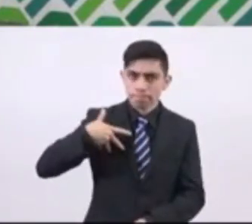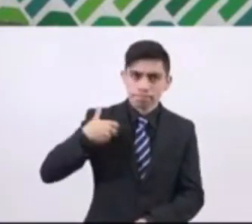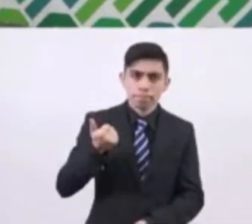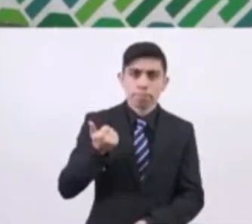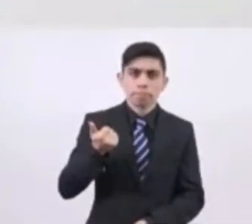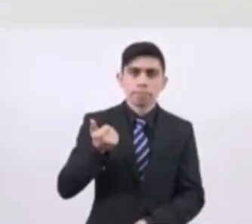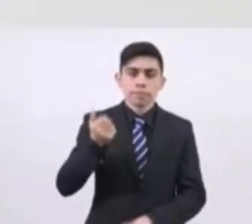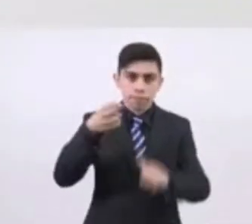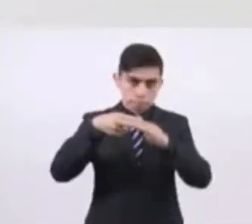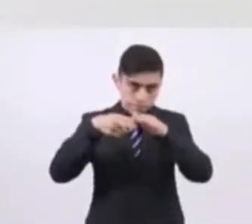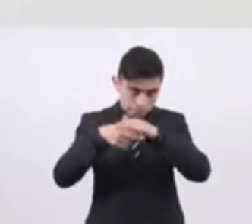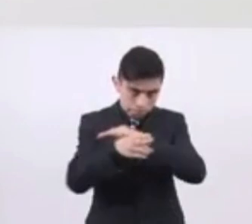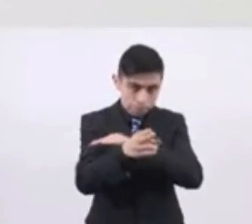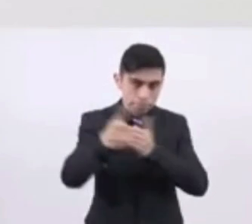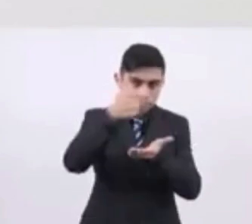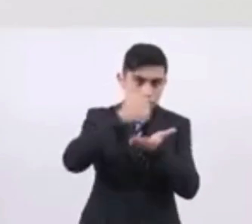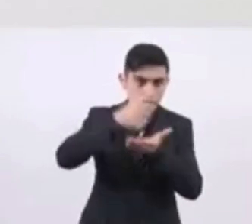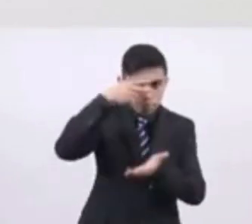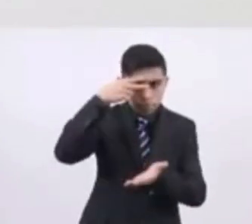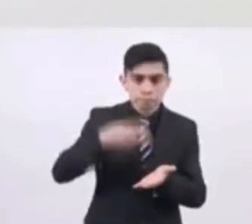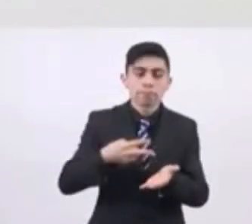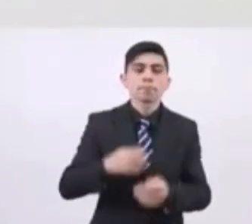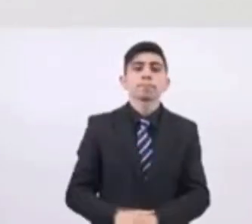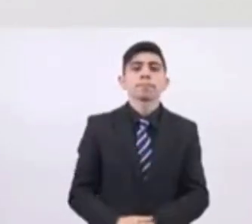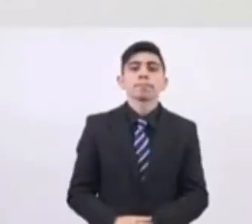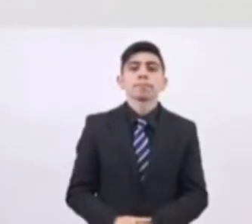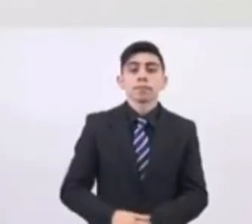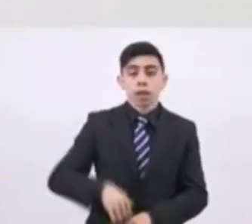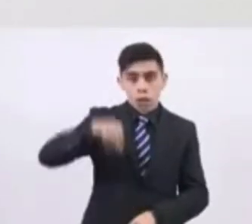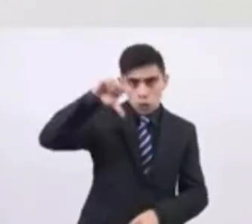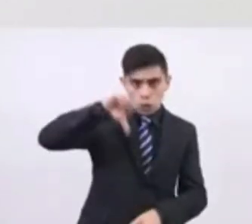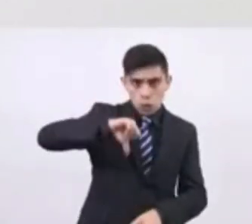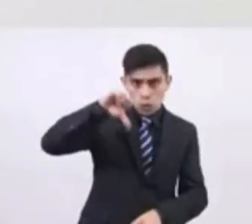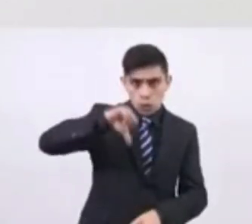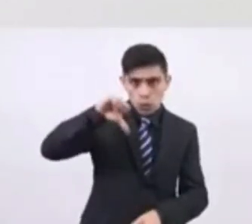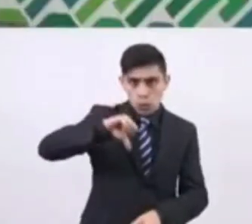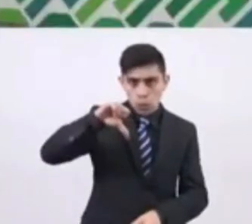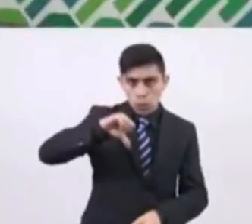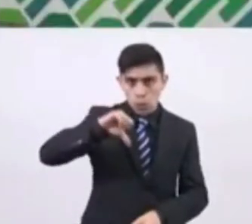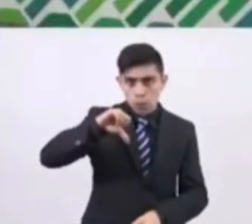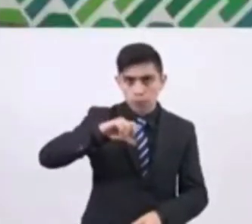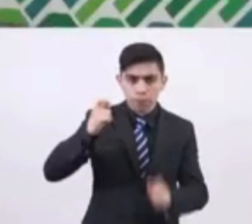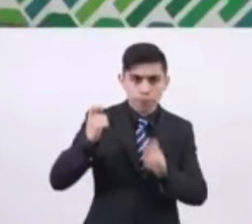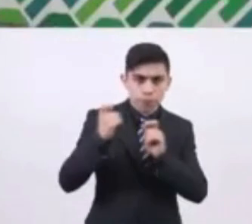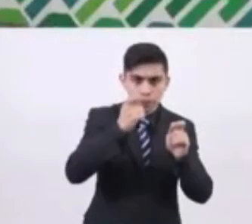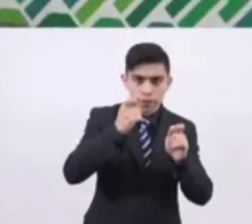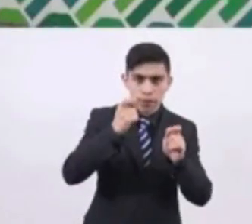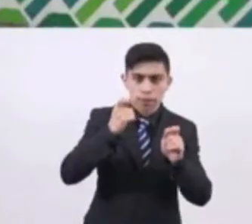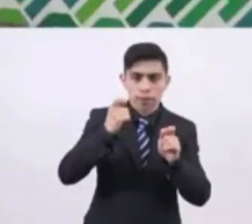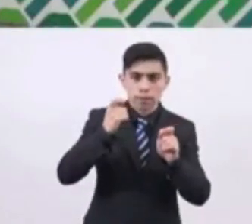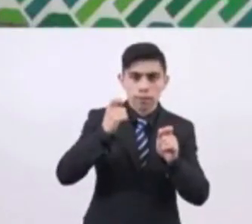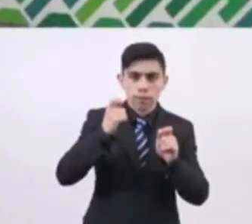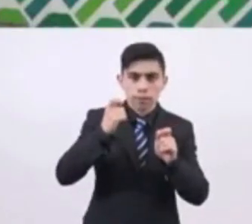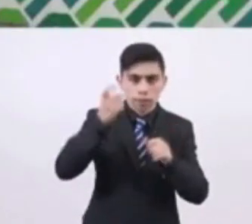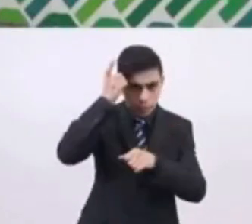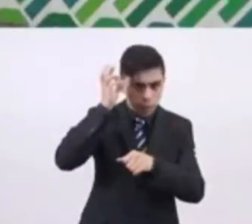puesto en el Metro de la Ciudad de México. Y a partir de el día de hoy toma posesión de la dirección del